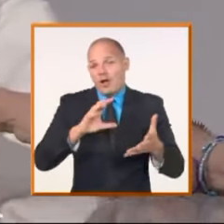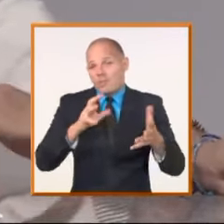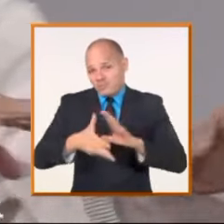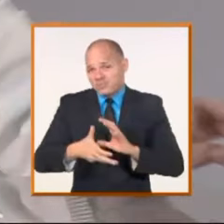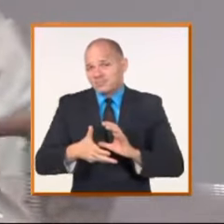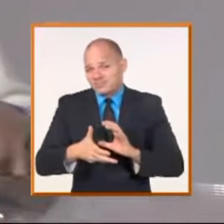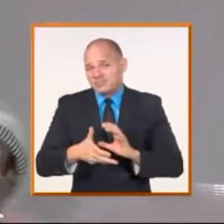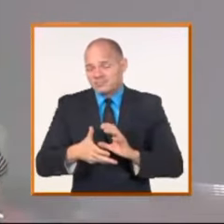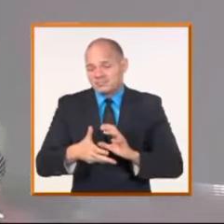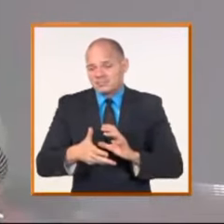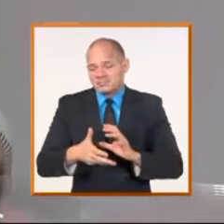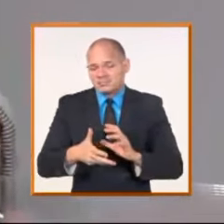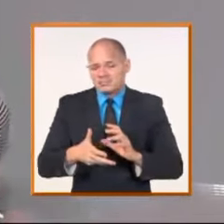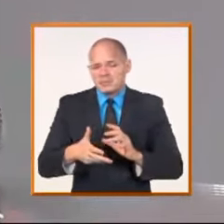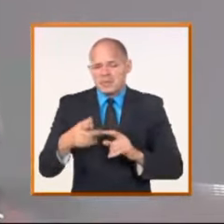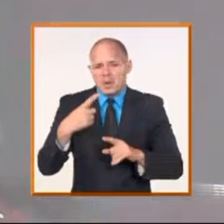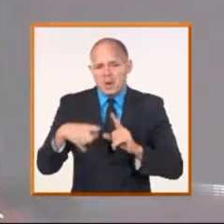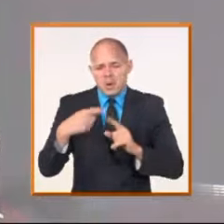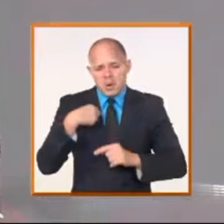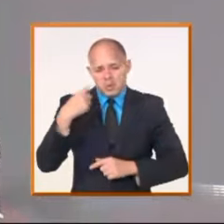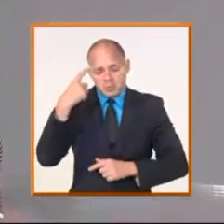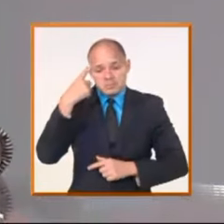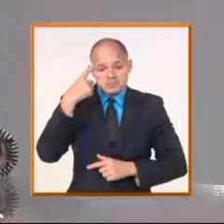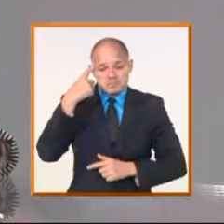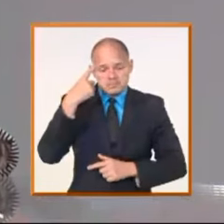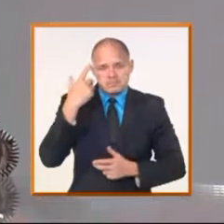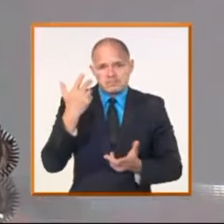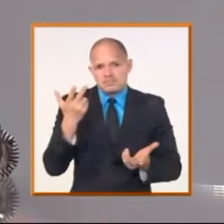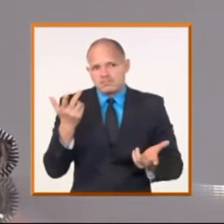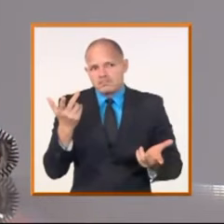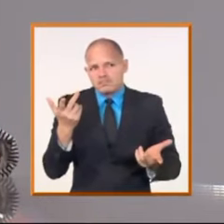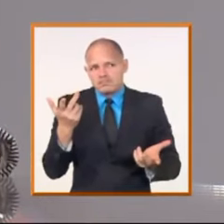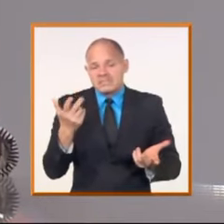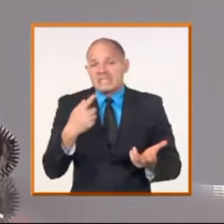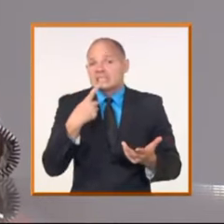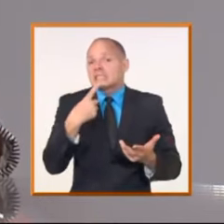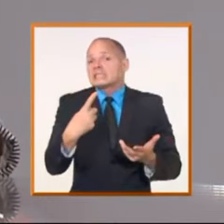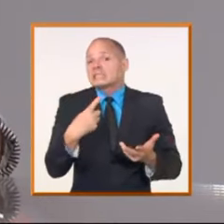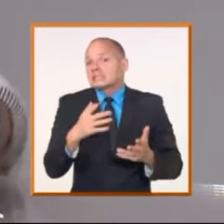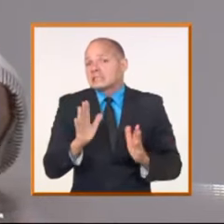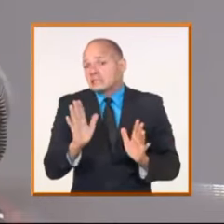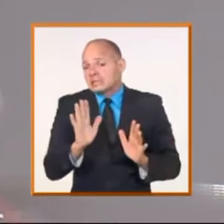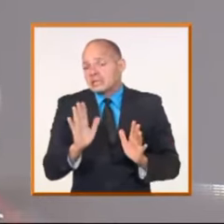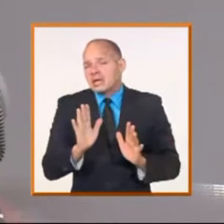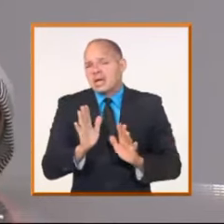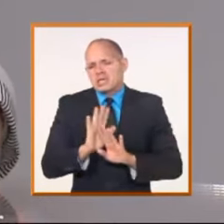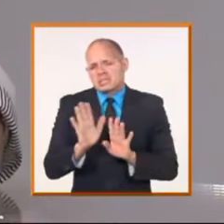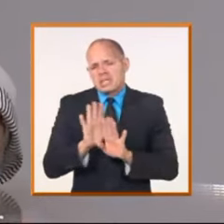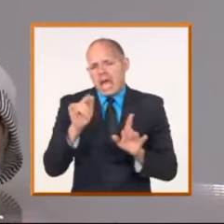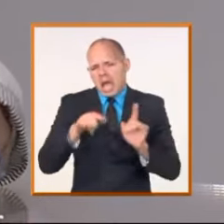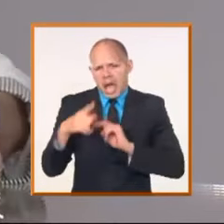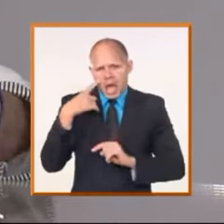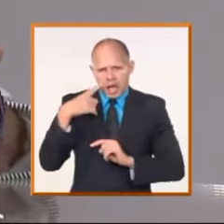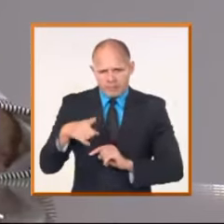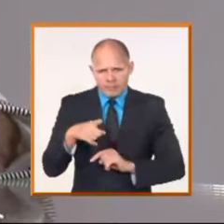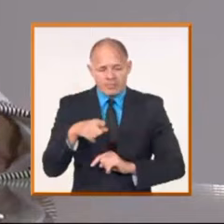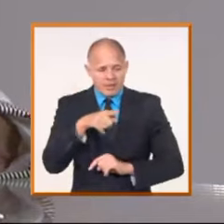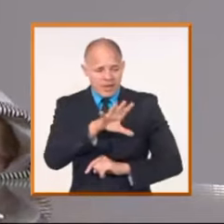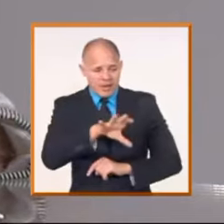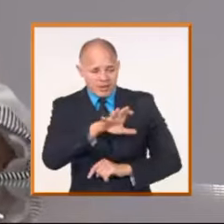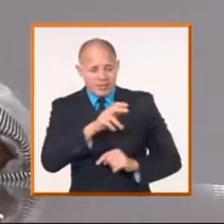Lo otro que habría que ver, y casi estoy terminando, es, dicen que bueno, ya casi controlan la región de Gaza, hasta qué